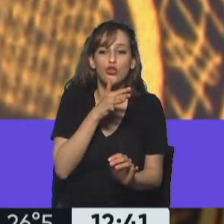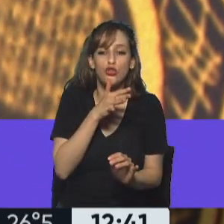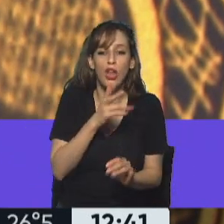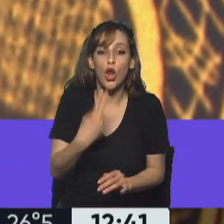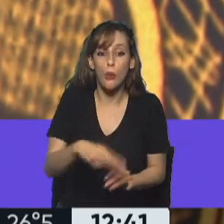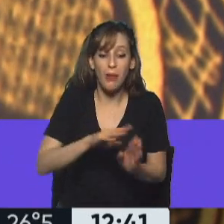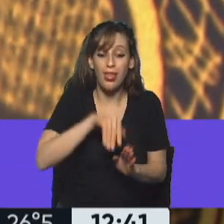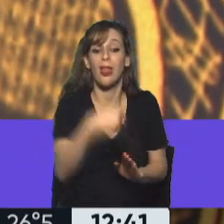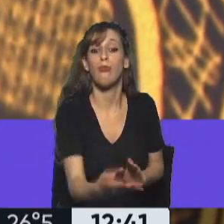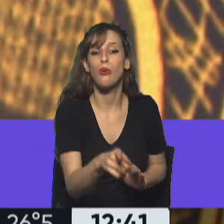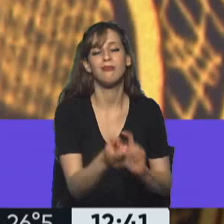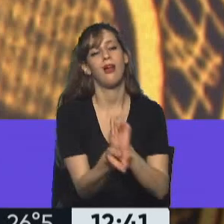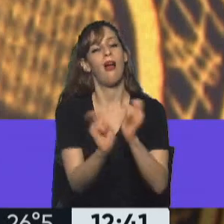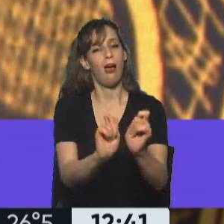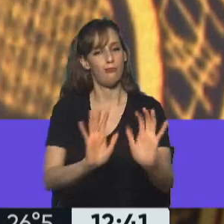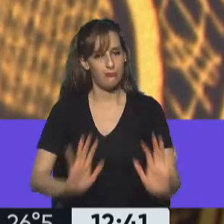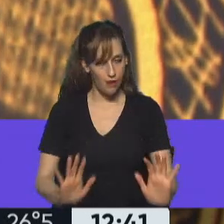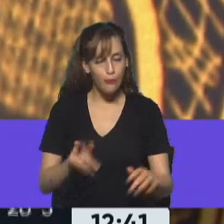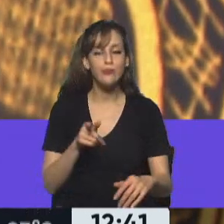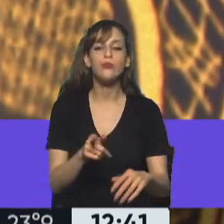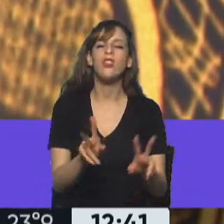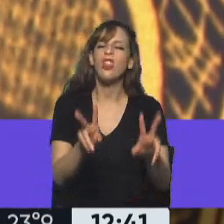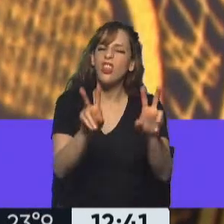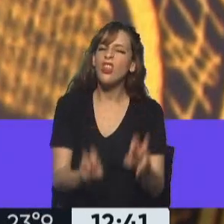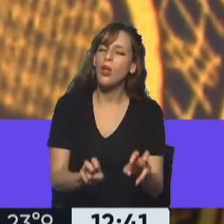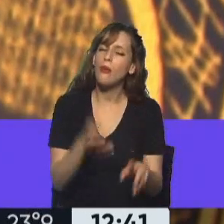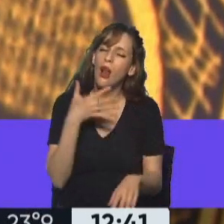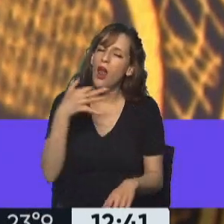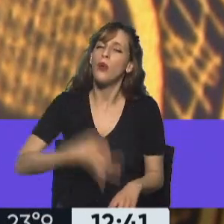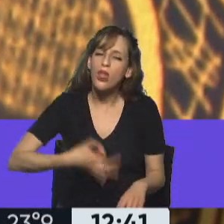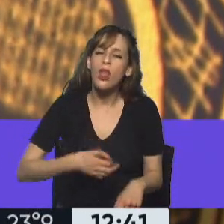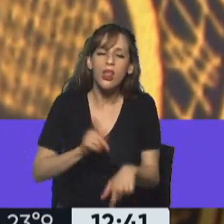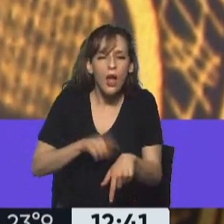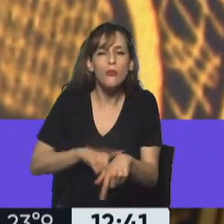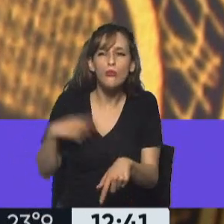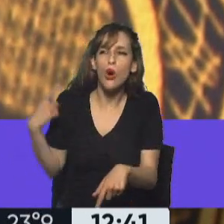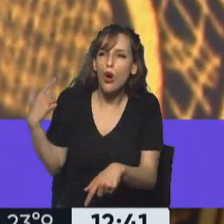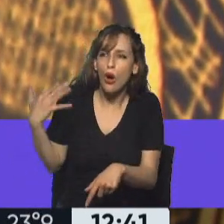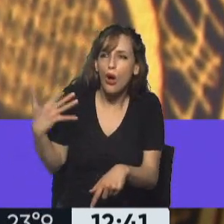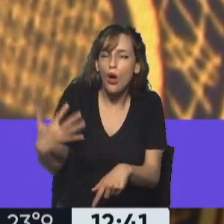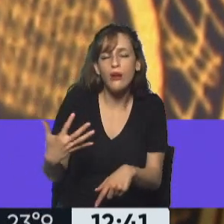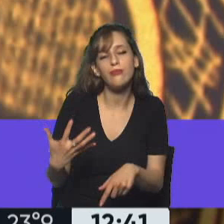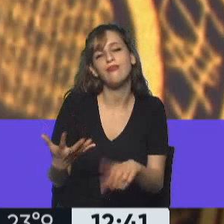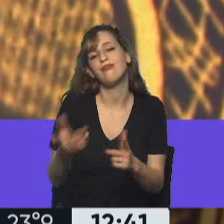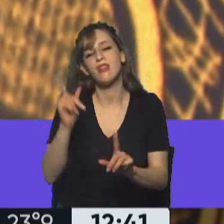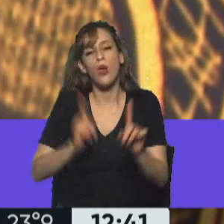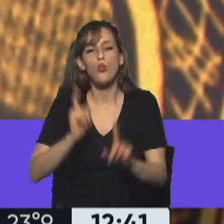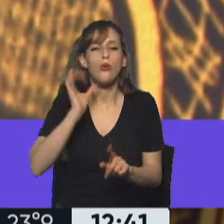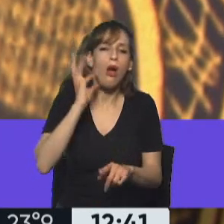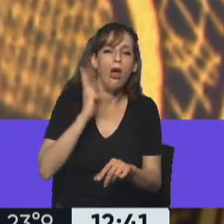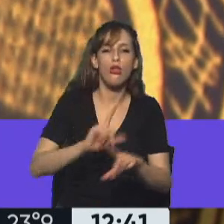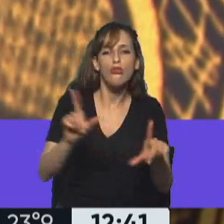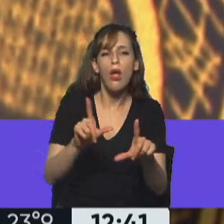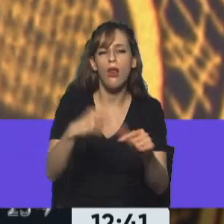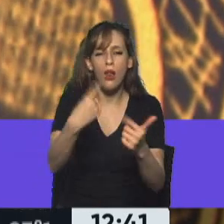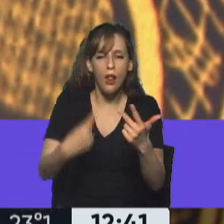datos porque todo lo que ha habido en estos medios en este último tiempo ha sido especulación y también algo que